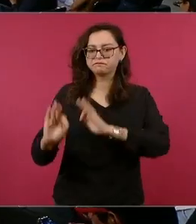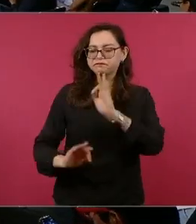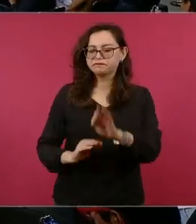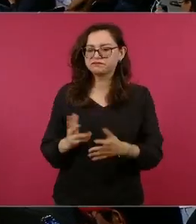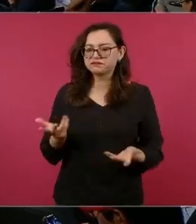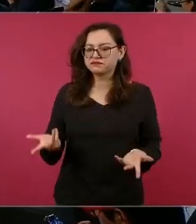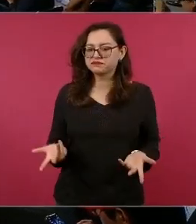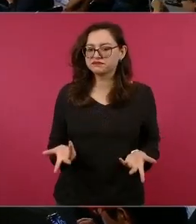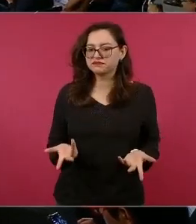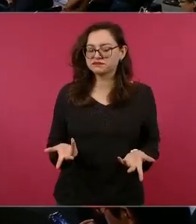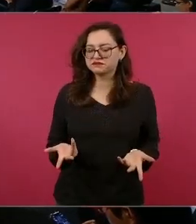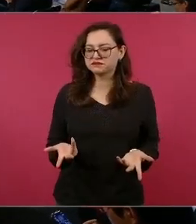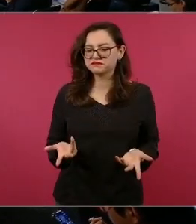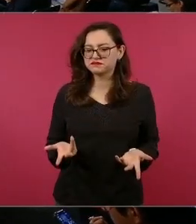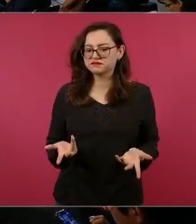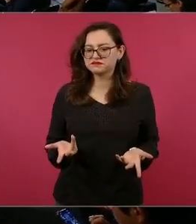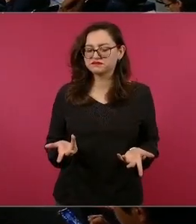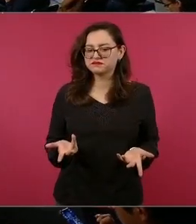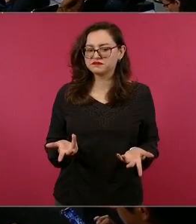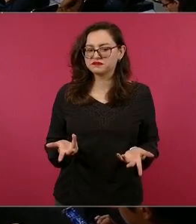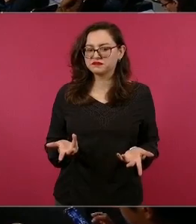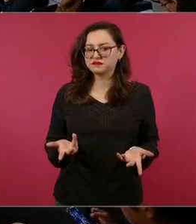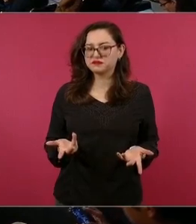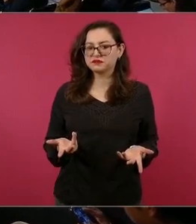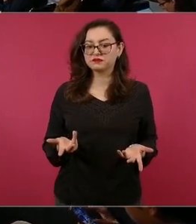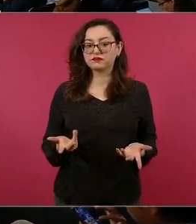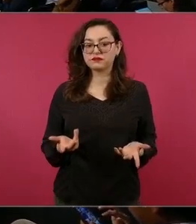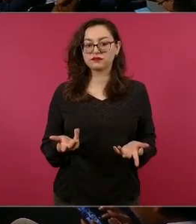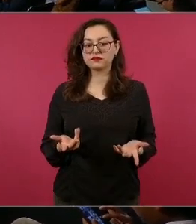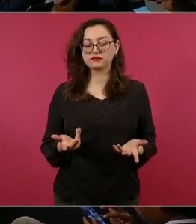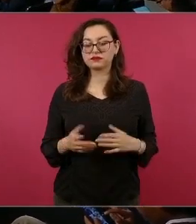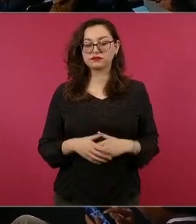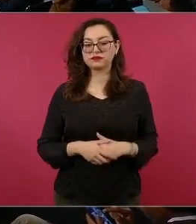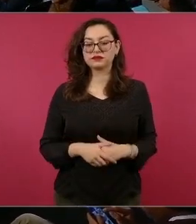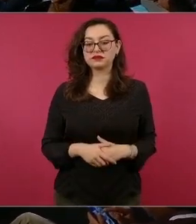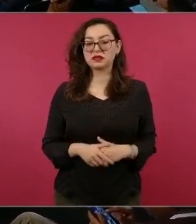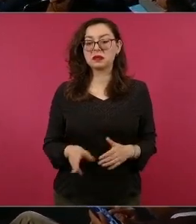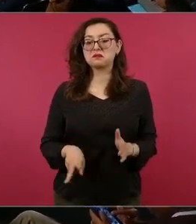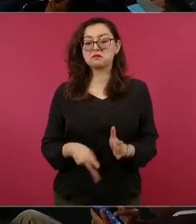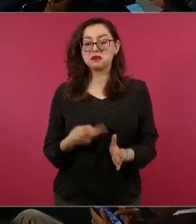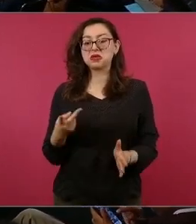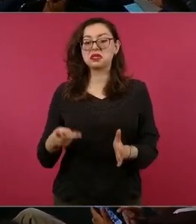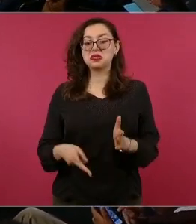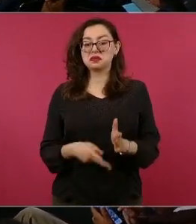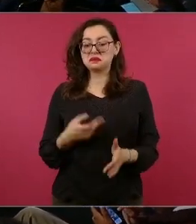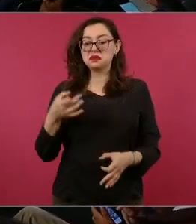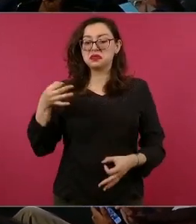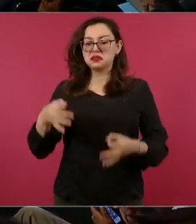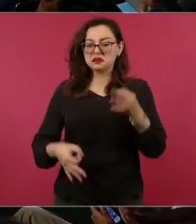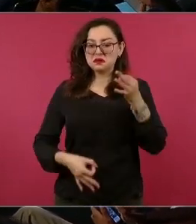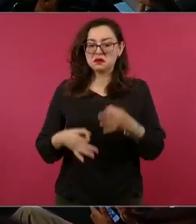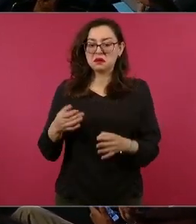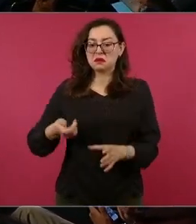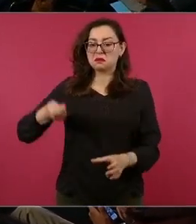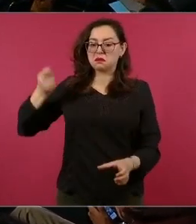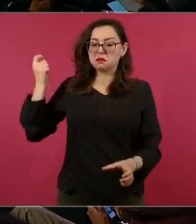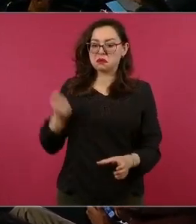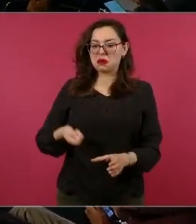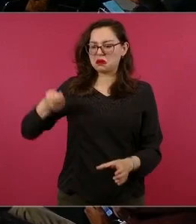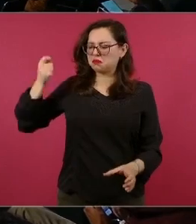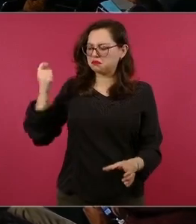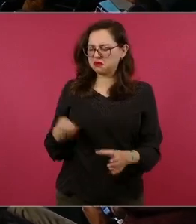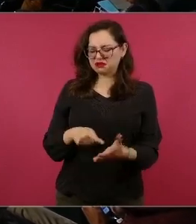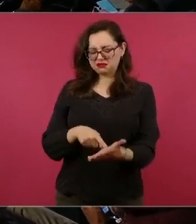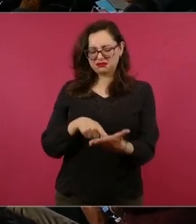en muchos casos, las resoluciones tienen que ver con los intereses de